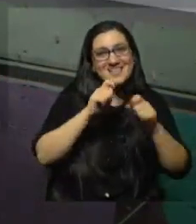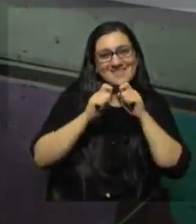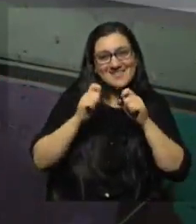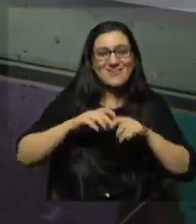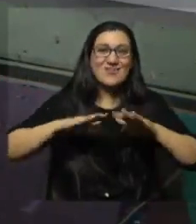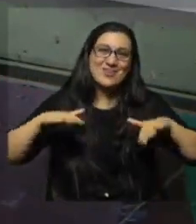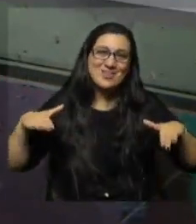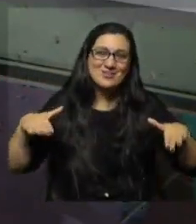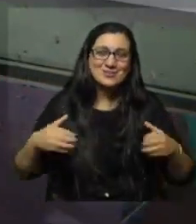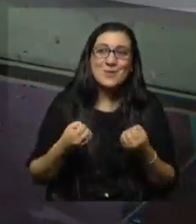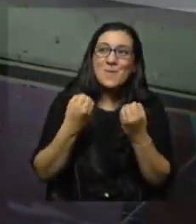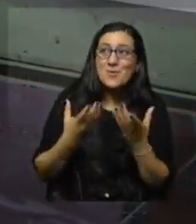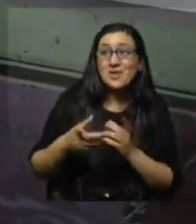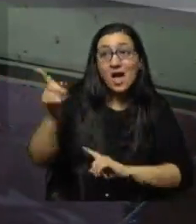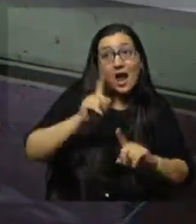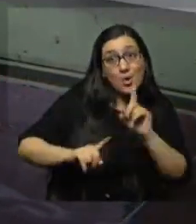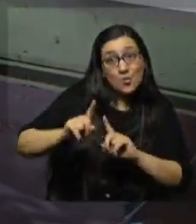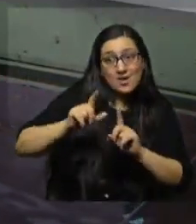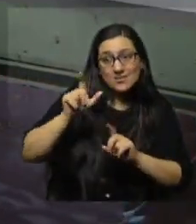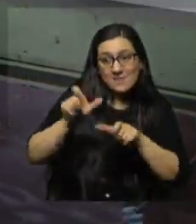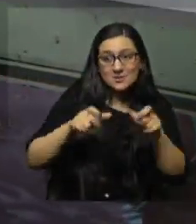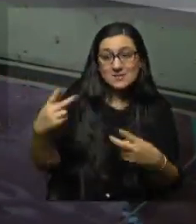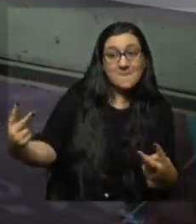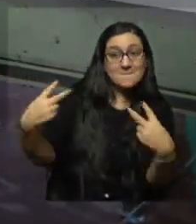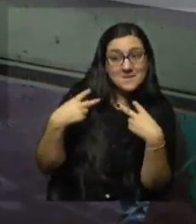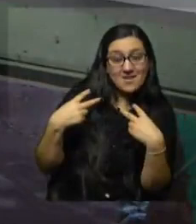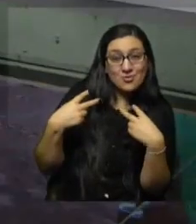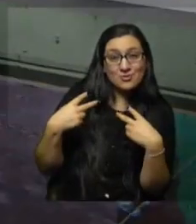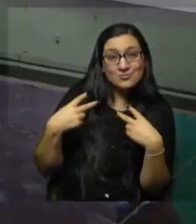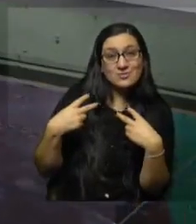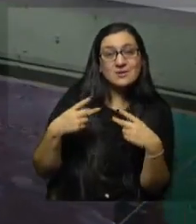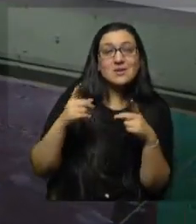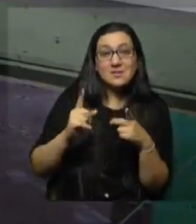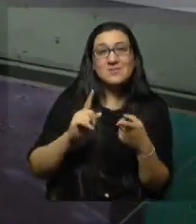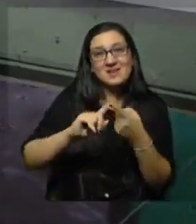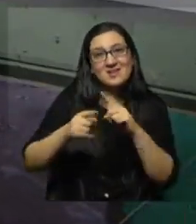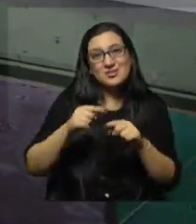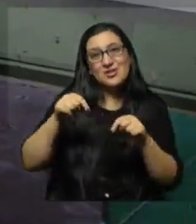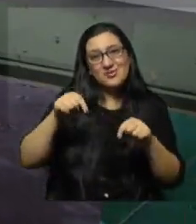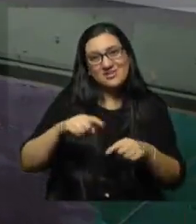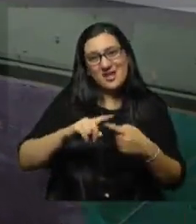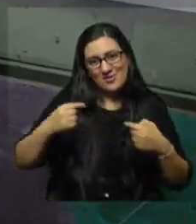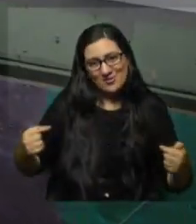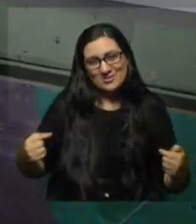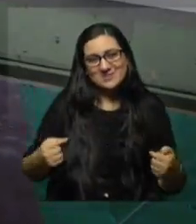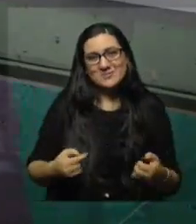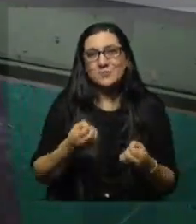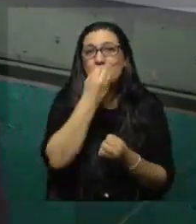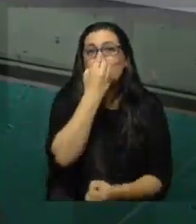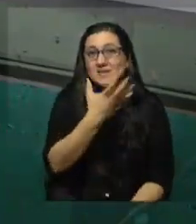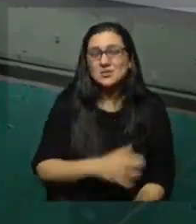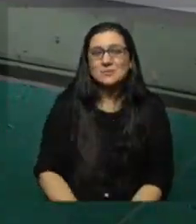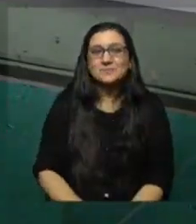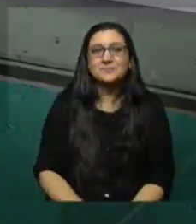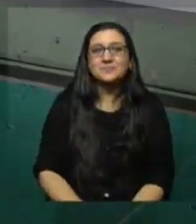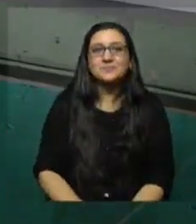chiquilines. Porque algunos de esos televidentes que están viéndonos también tienen mucho que ver con que estas cosas pasen. Así que el beso grandote. Bien,